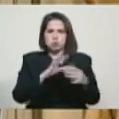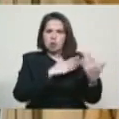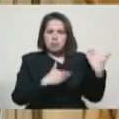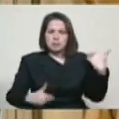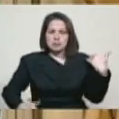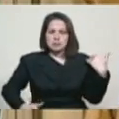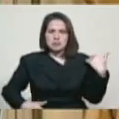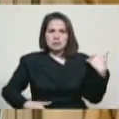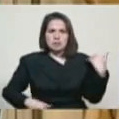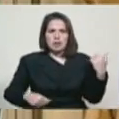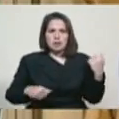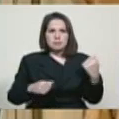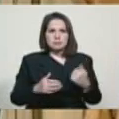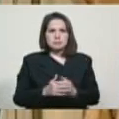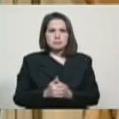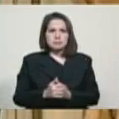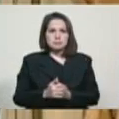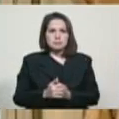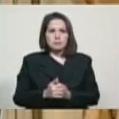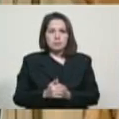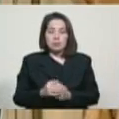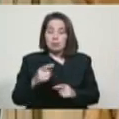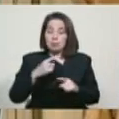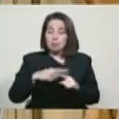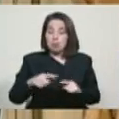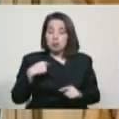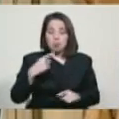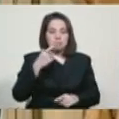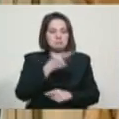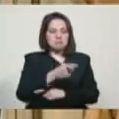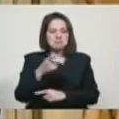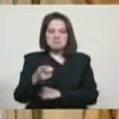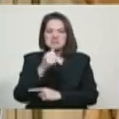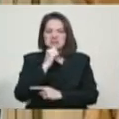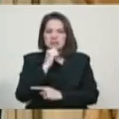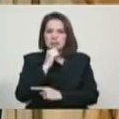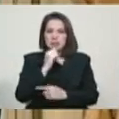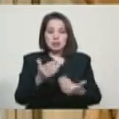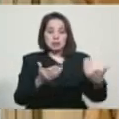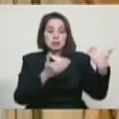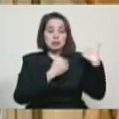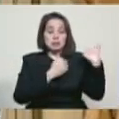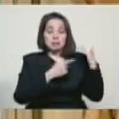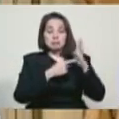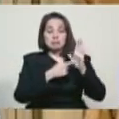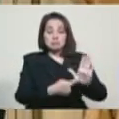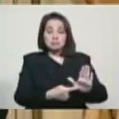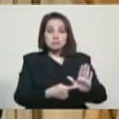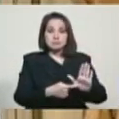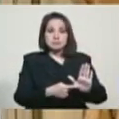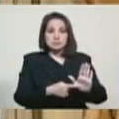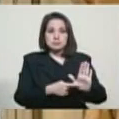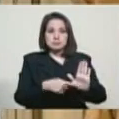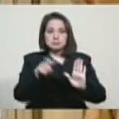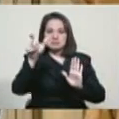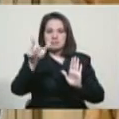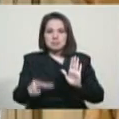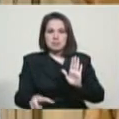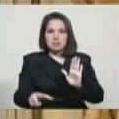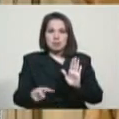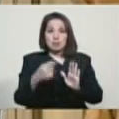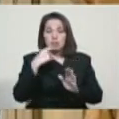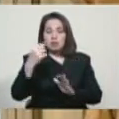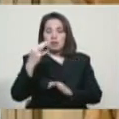República. Pero yo designo de manera pública y notoria, como diría un